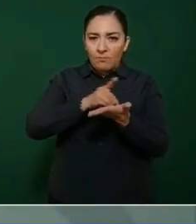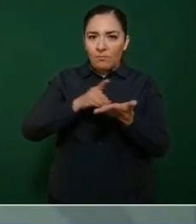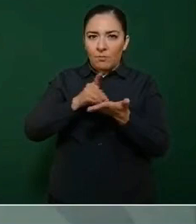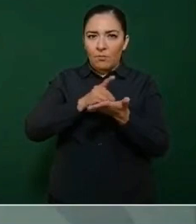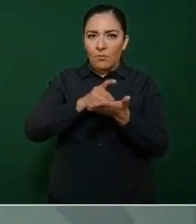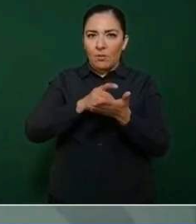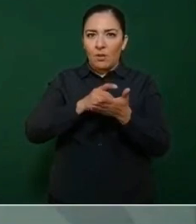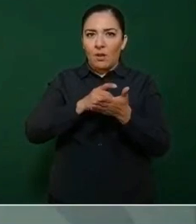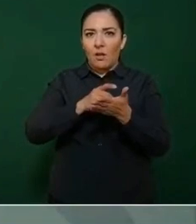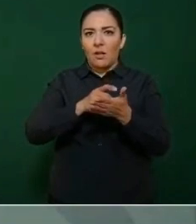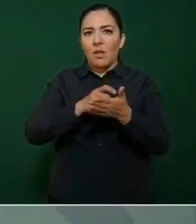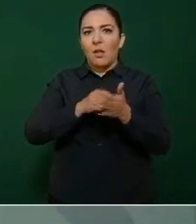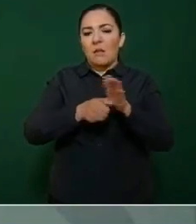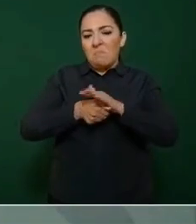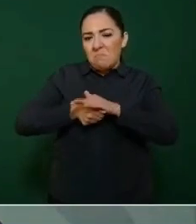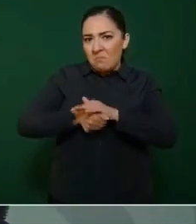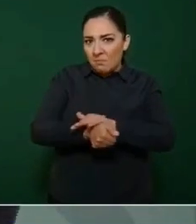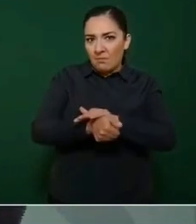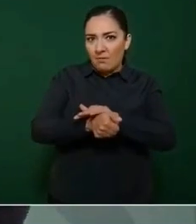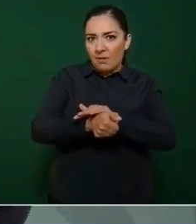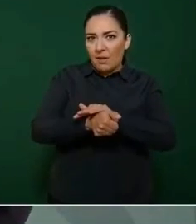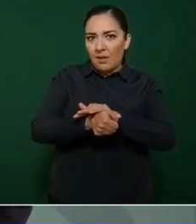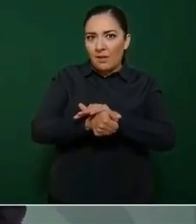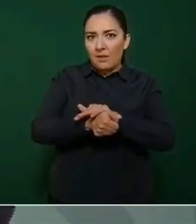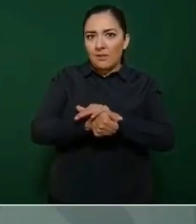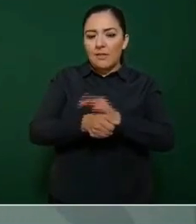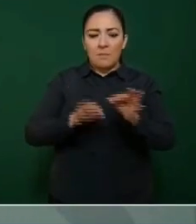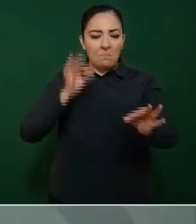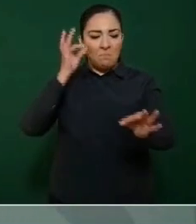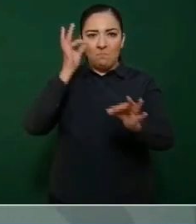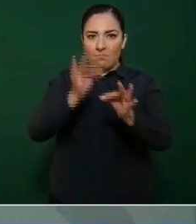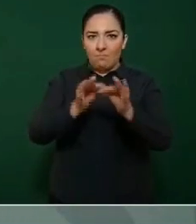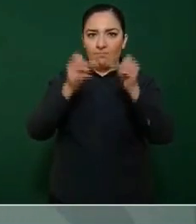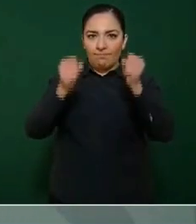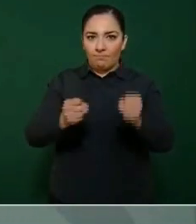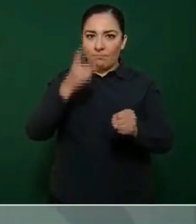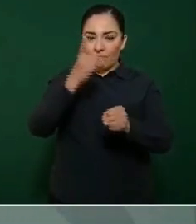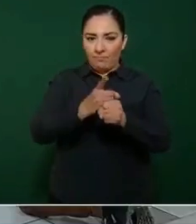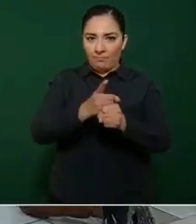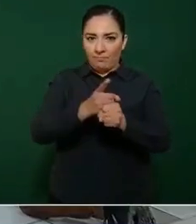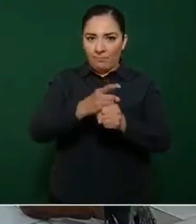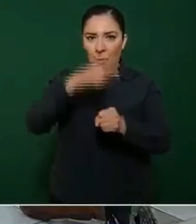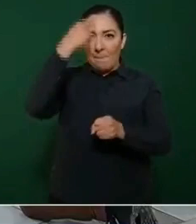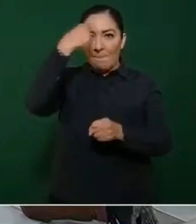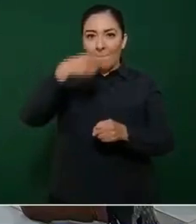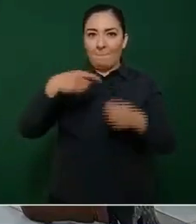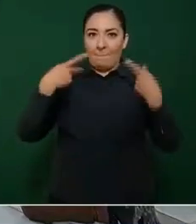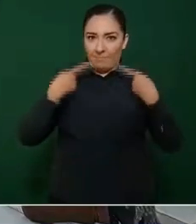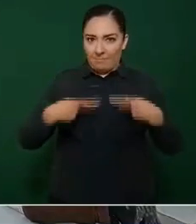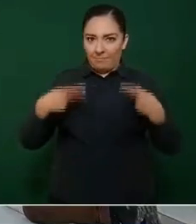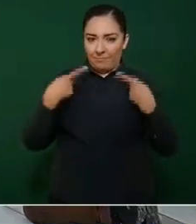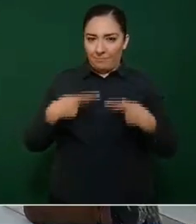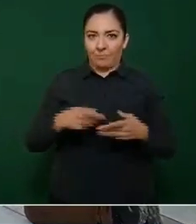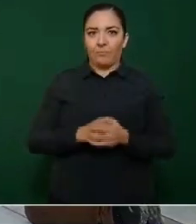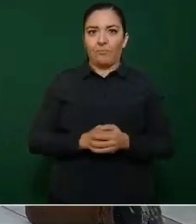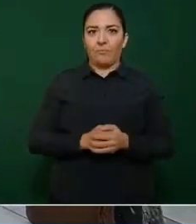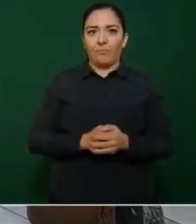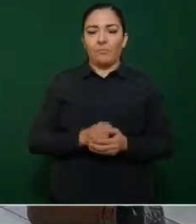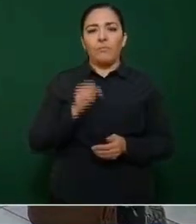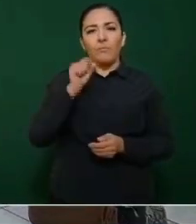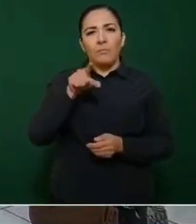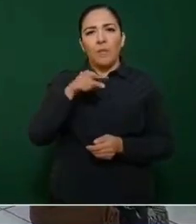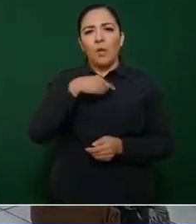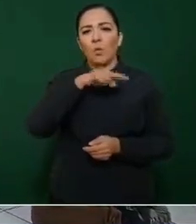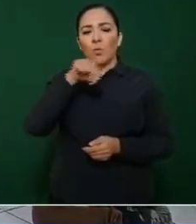contrabando y garantizar la seguridad también se tomó la decisión